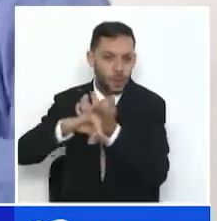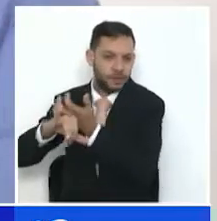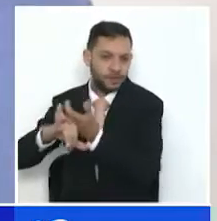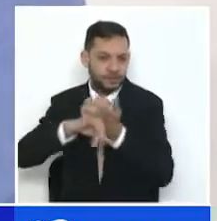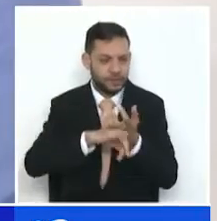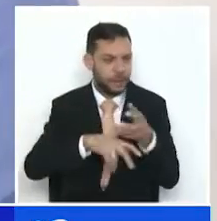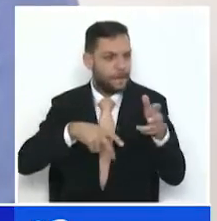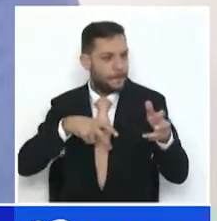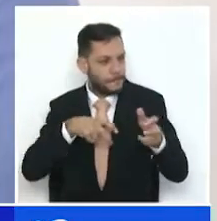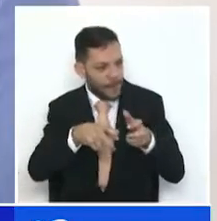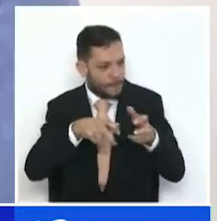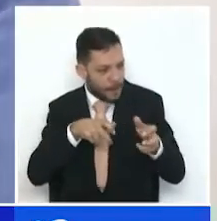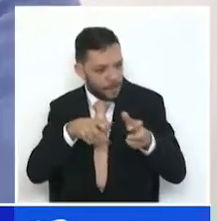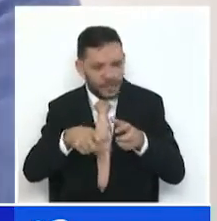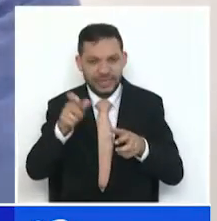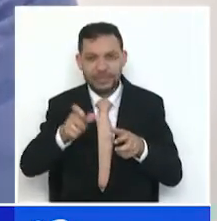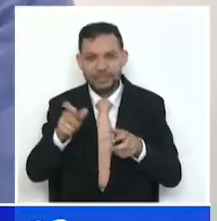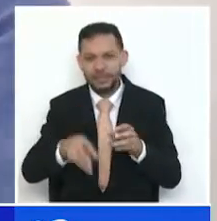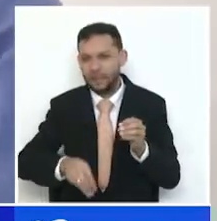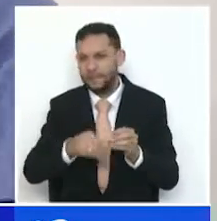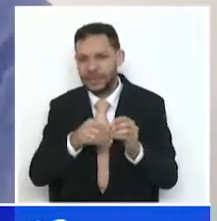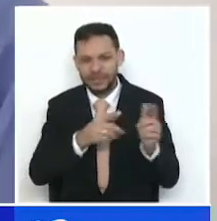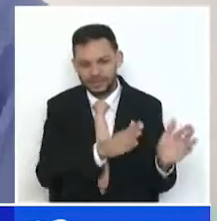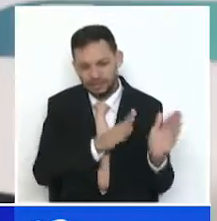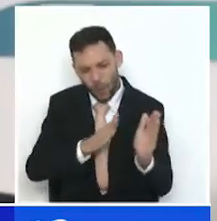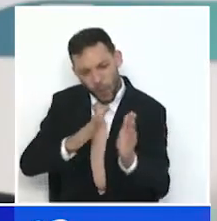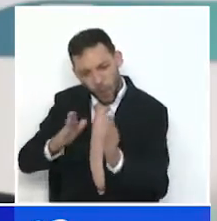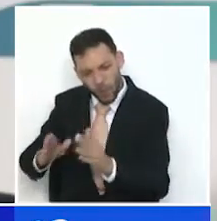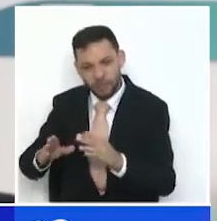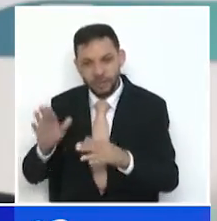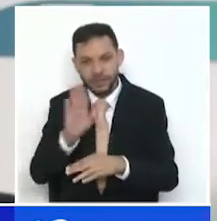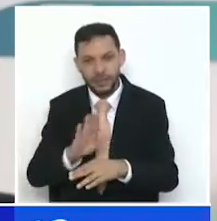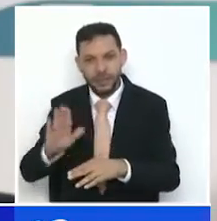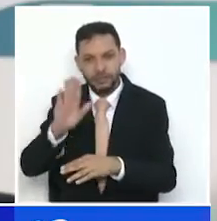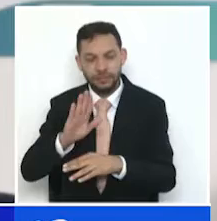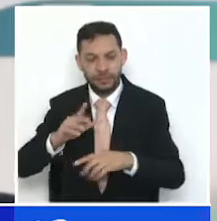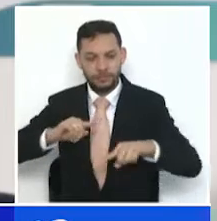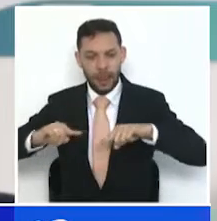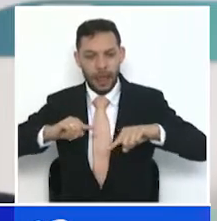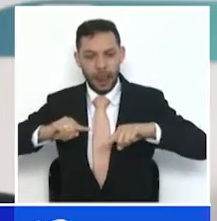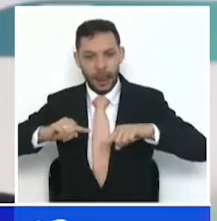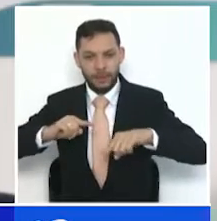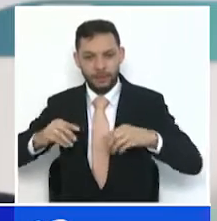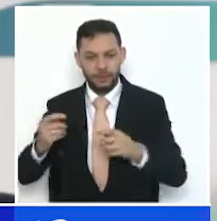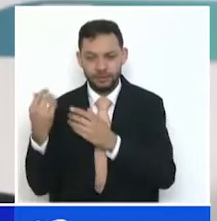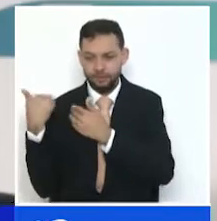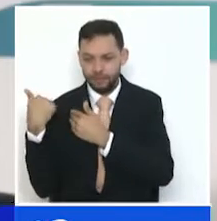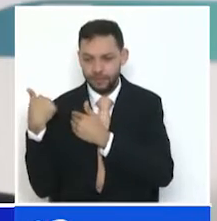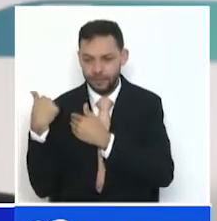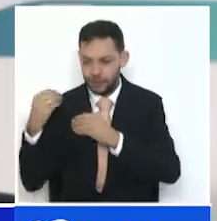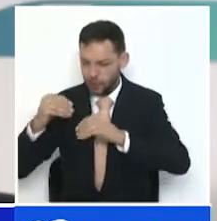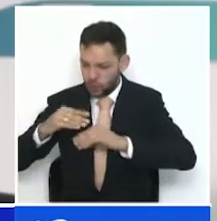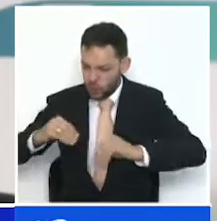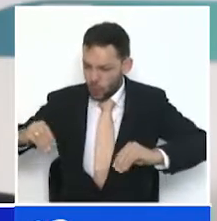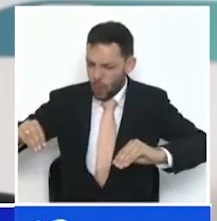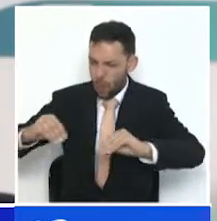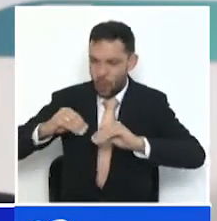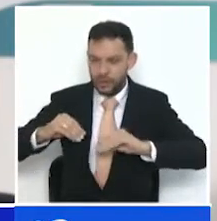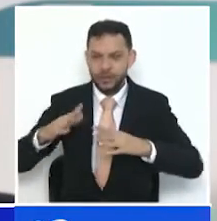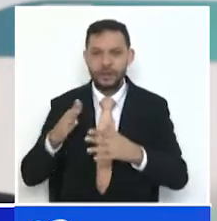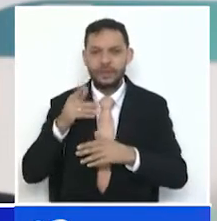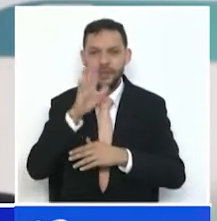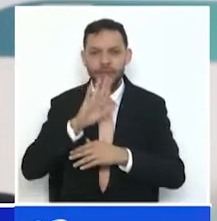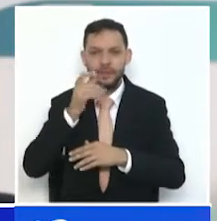mayor logística. Desde la Administración Departamental y la Dirección Territorial hemos hecho un llamado,